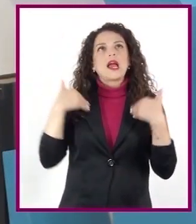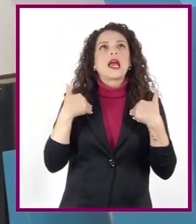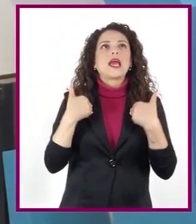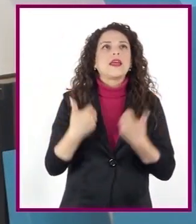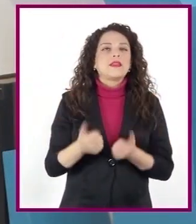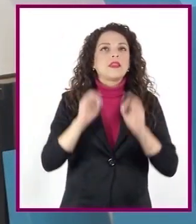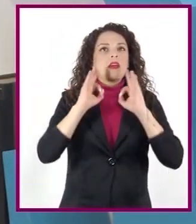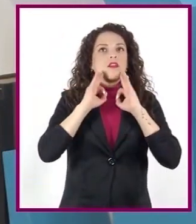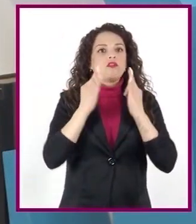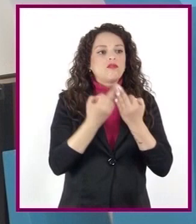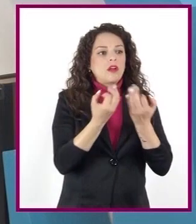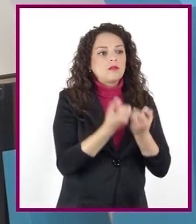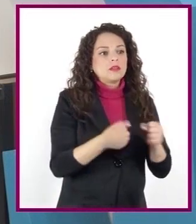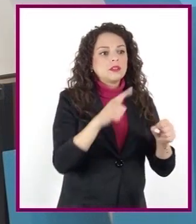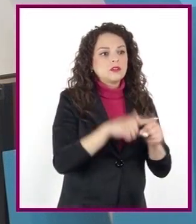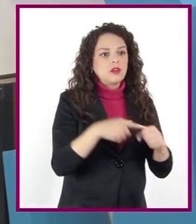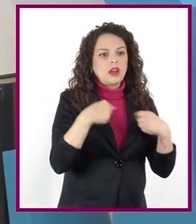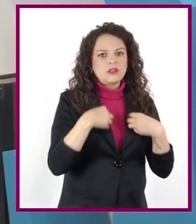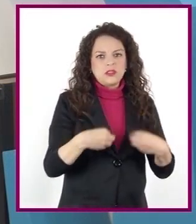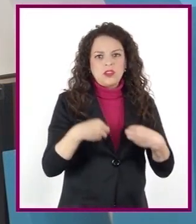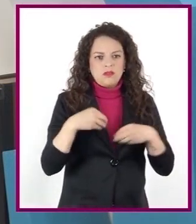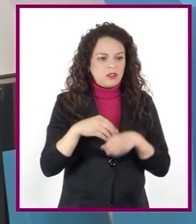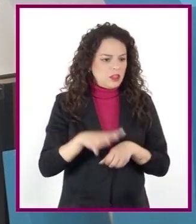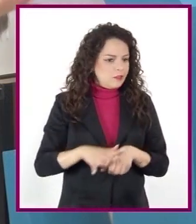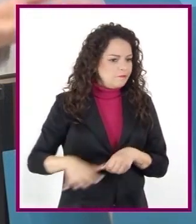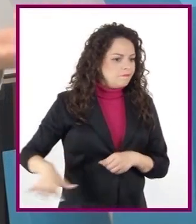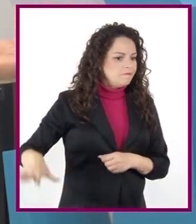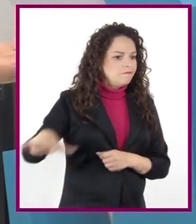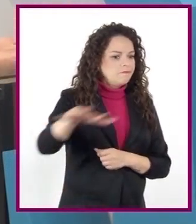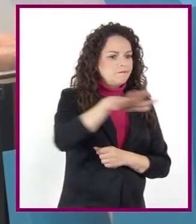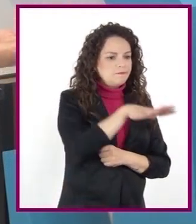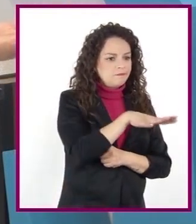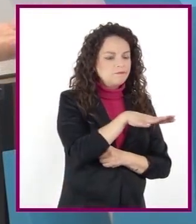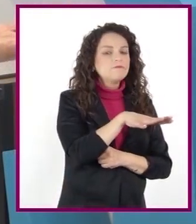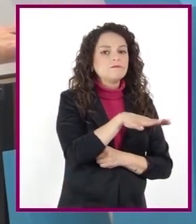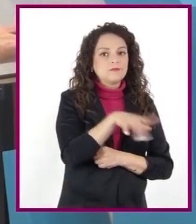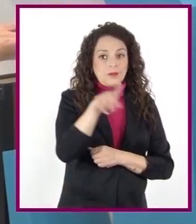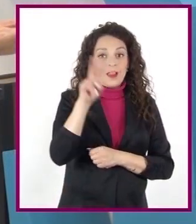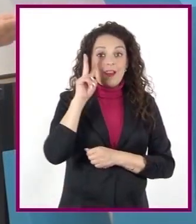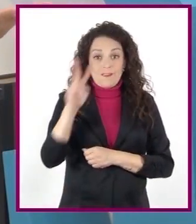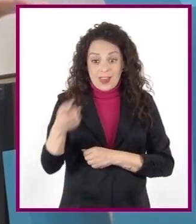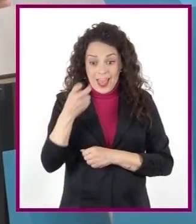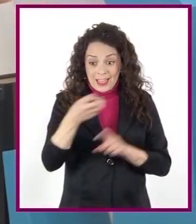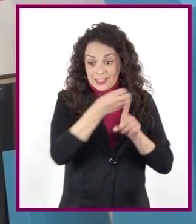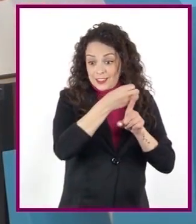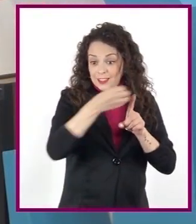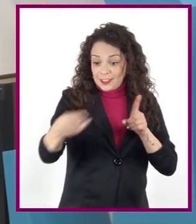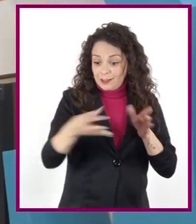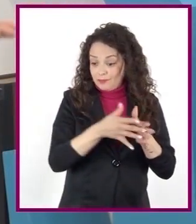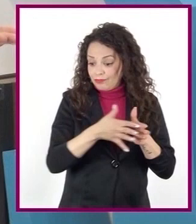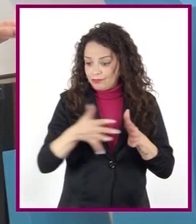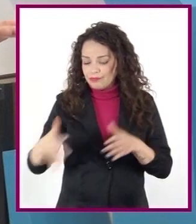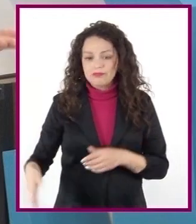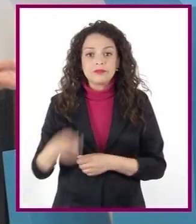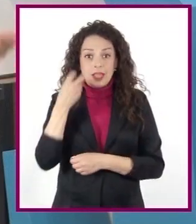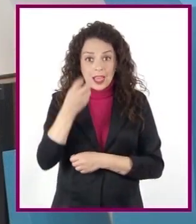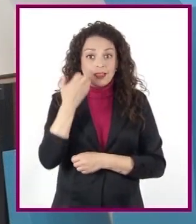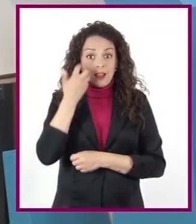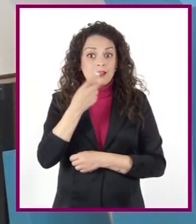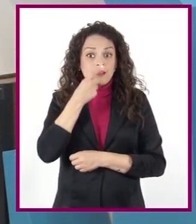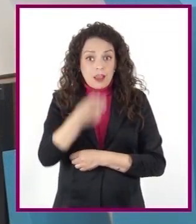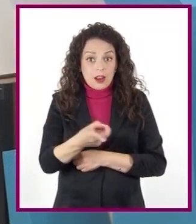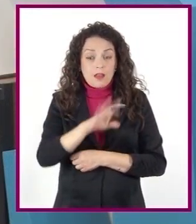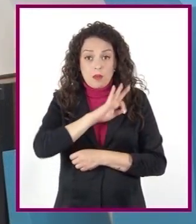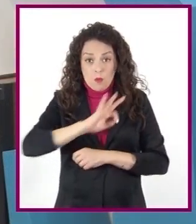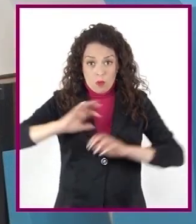condiciones sociales de nuestro entorno, que como vimos a lo largo de la sesión, no determina el ejercicio de nuestra